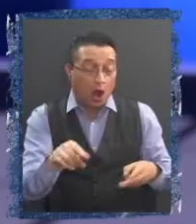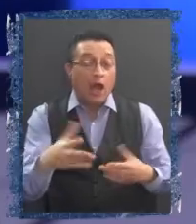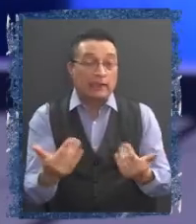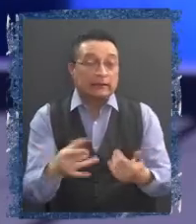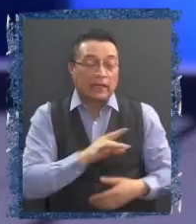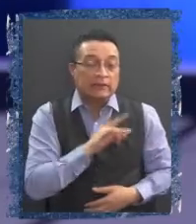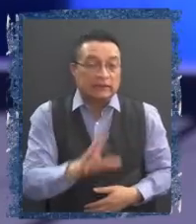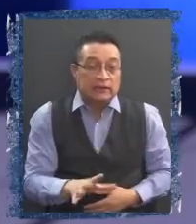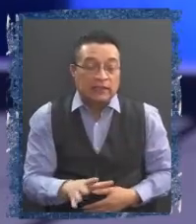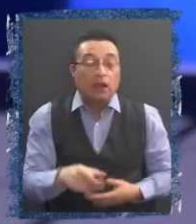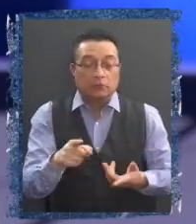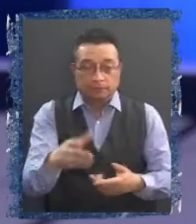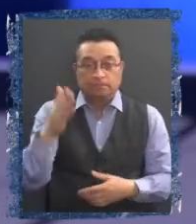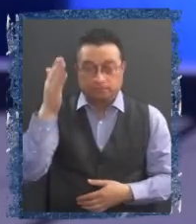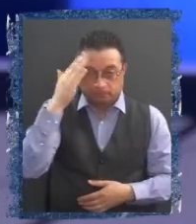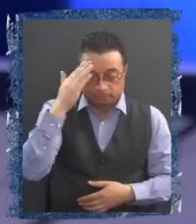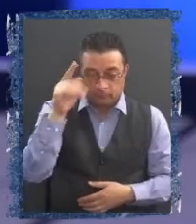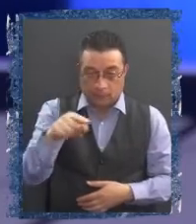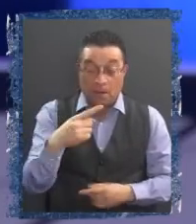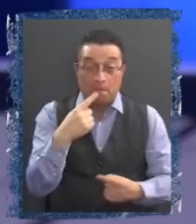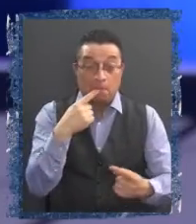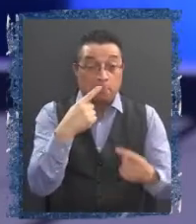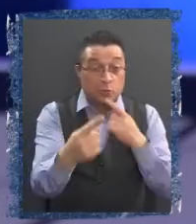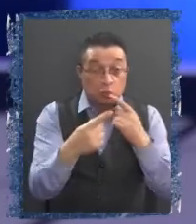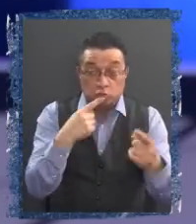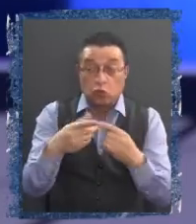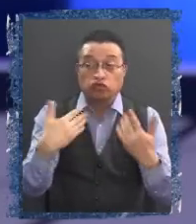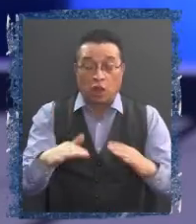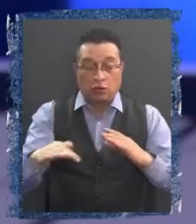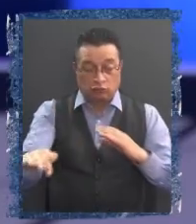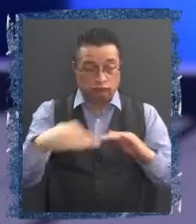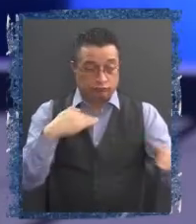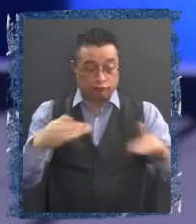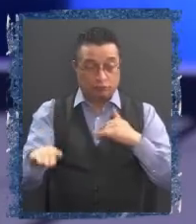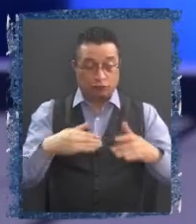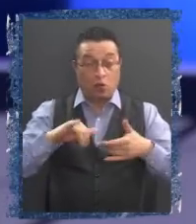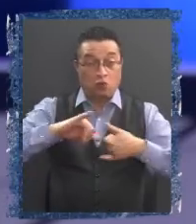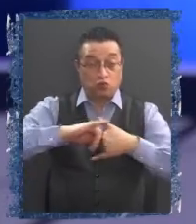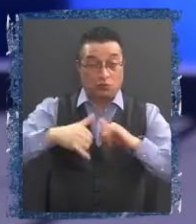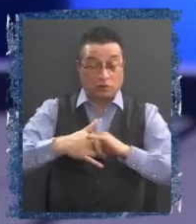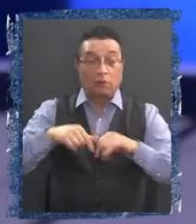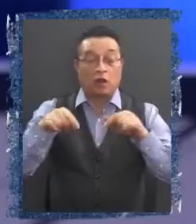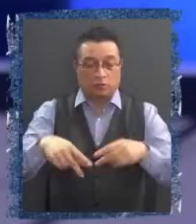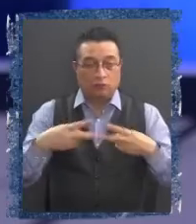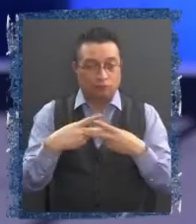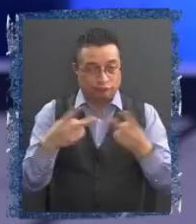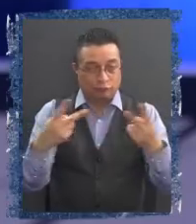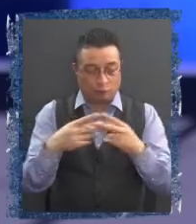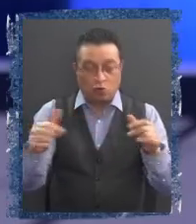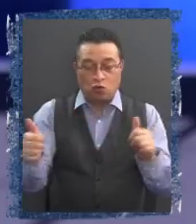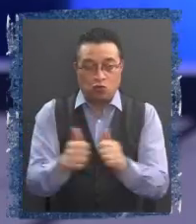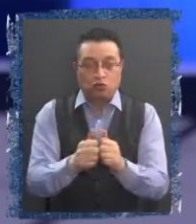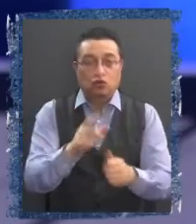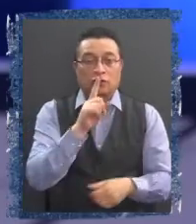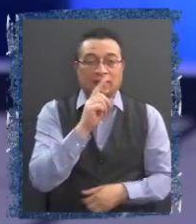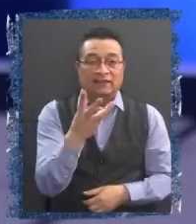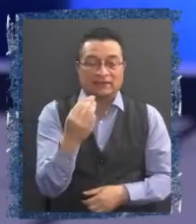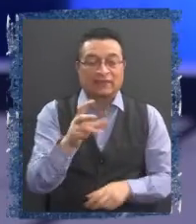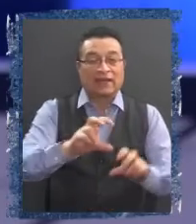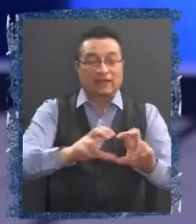Quiero recordarles que vamos a usar las preguntas que llegaron a nuestro WhatsApp y que estamos en transmisión simultánea en T13 Radio y